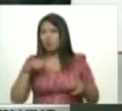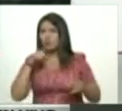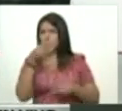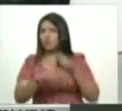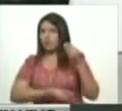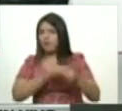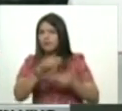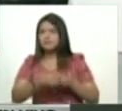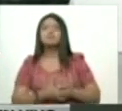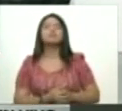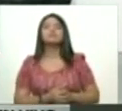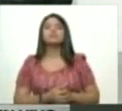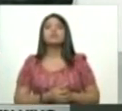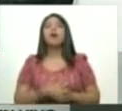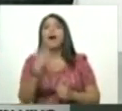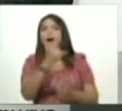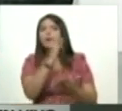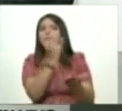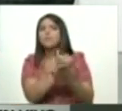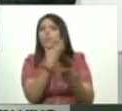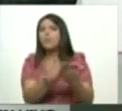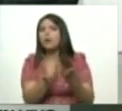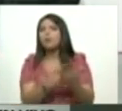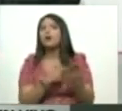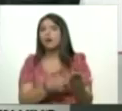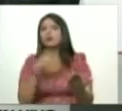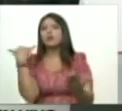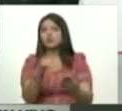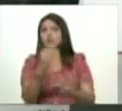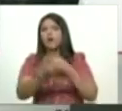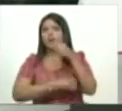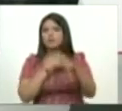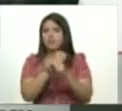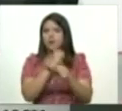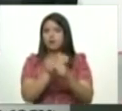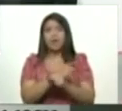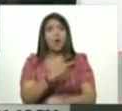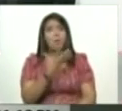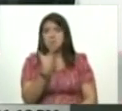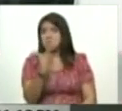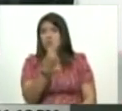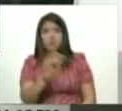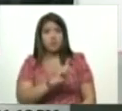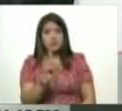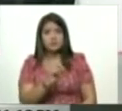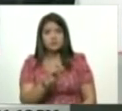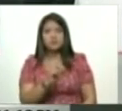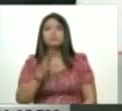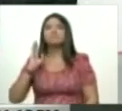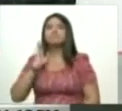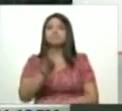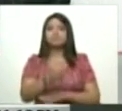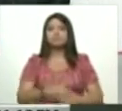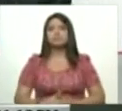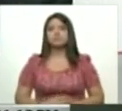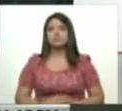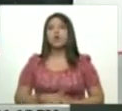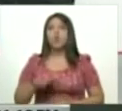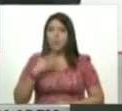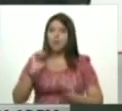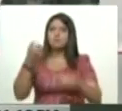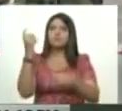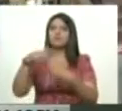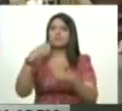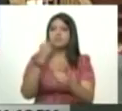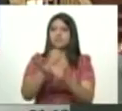hacer, que quede constancia de que ha cumplido con su deber. Si no lo hiciere, que sea demandado por ello. Puede incorporarse.